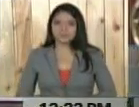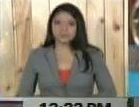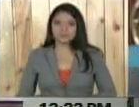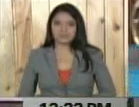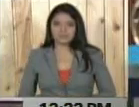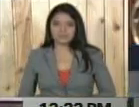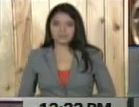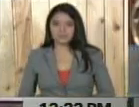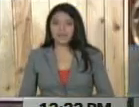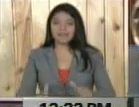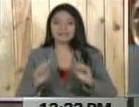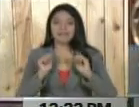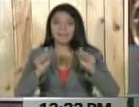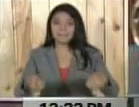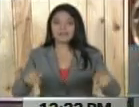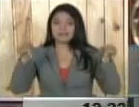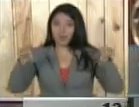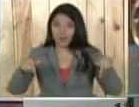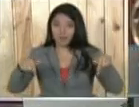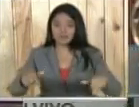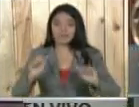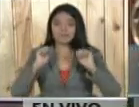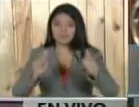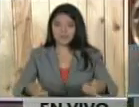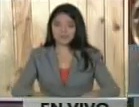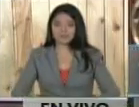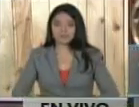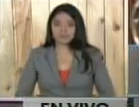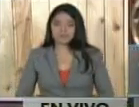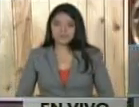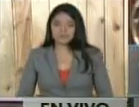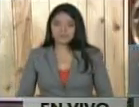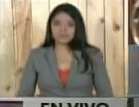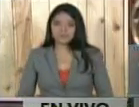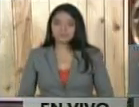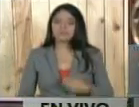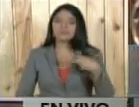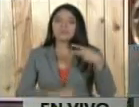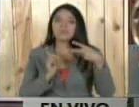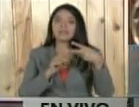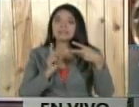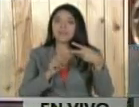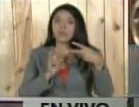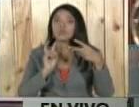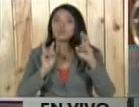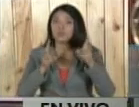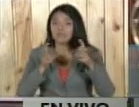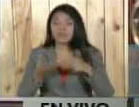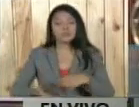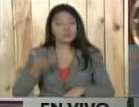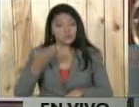se inicie desde hoy mismo. El segundo tema de mucha importancia